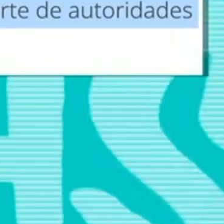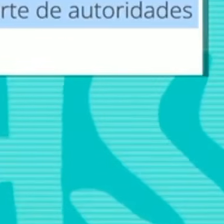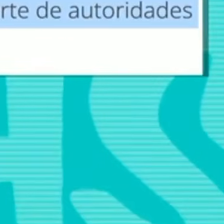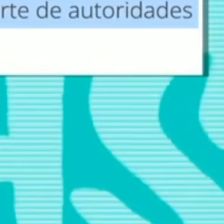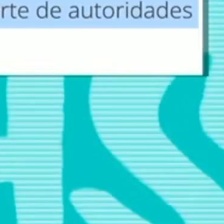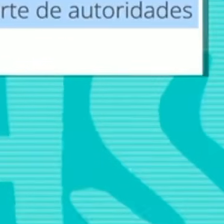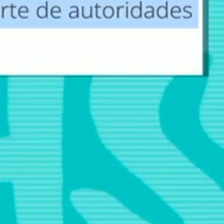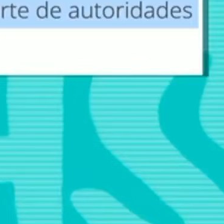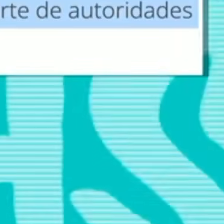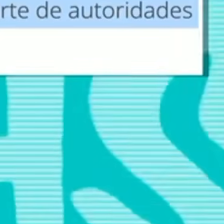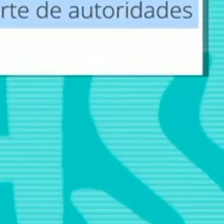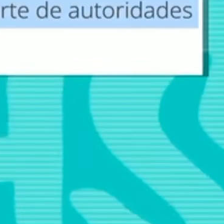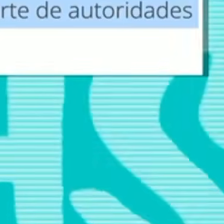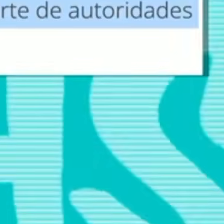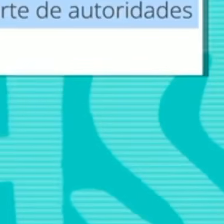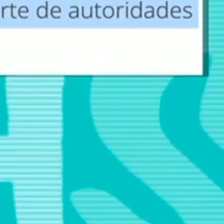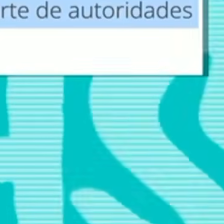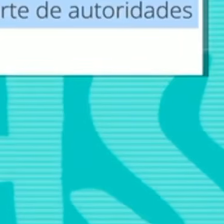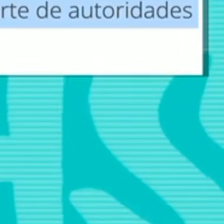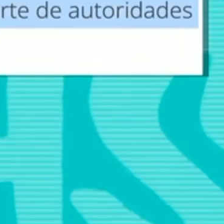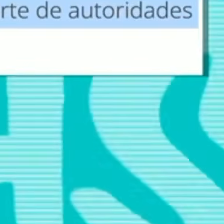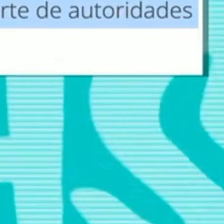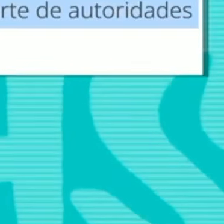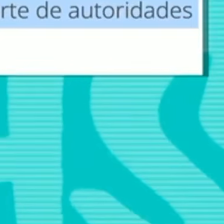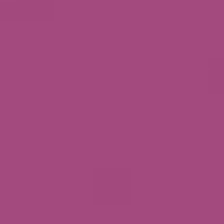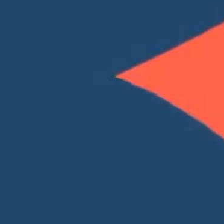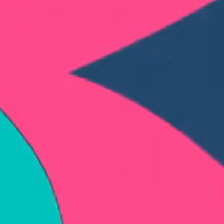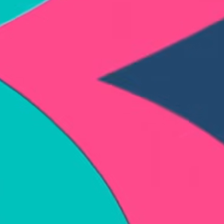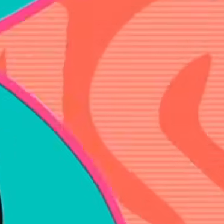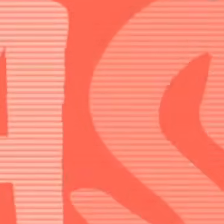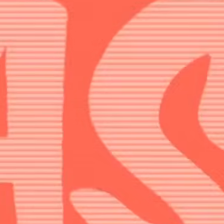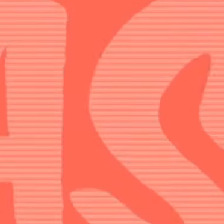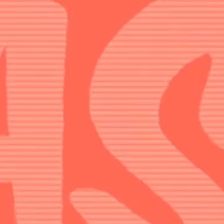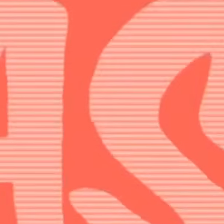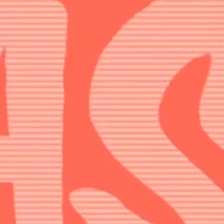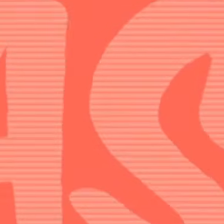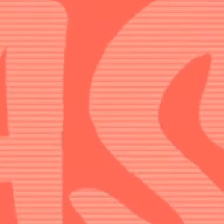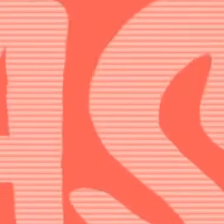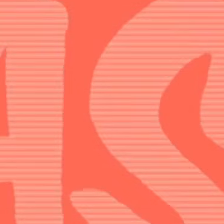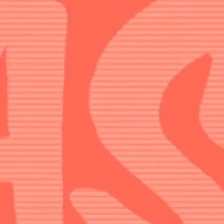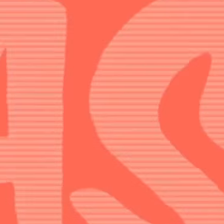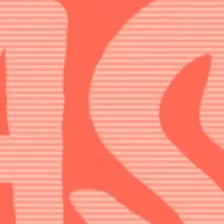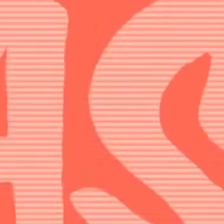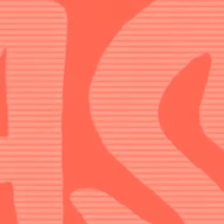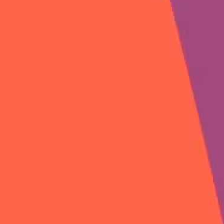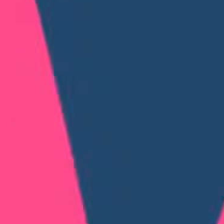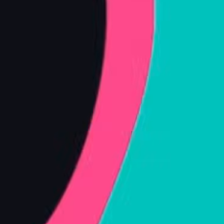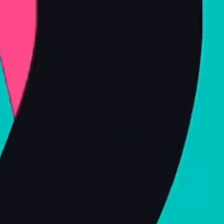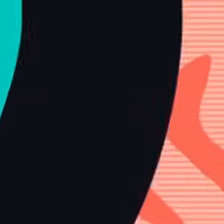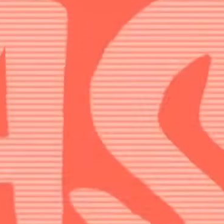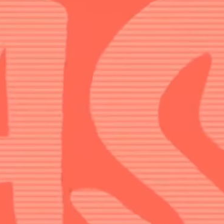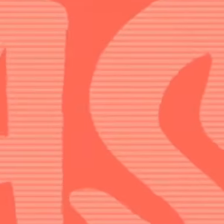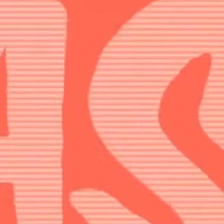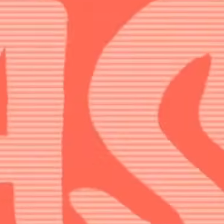se contó con información complementaria por parte de autoridades de Estados Unidos. 3. Mentiras sobre la Estrategia Nacional de Seguridad.